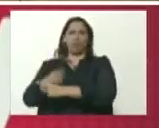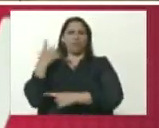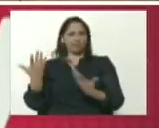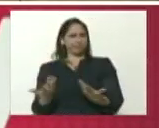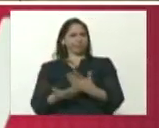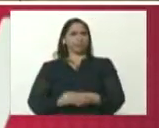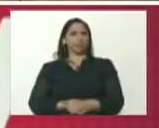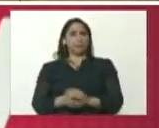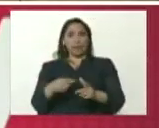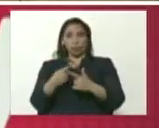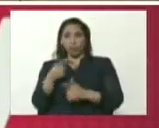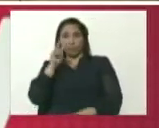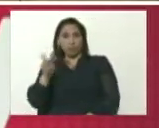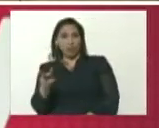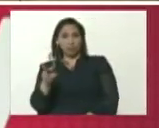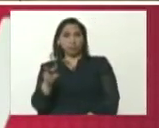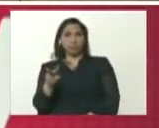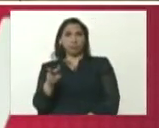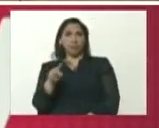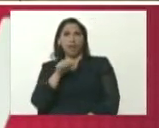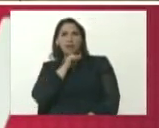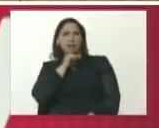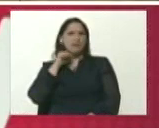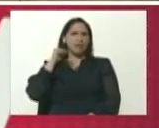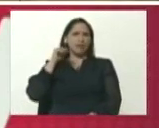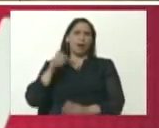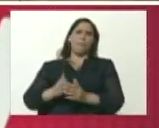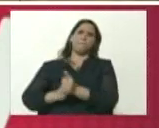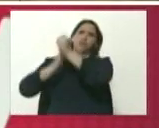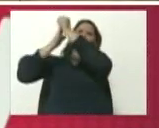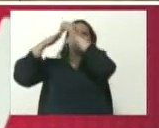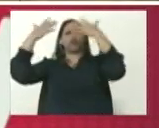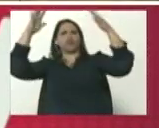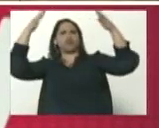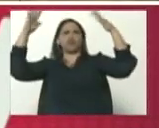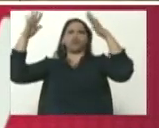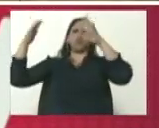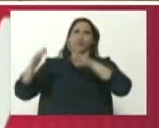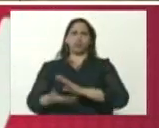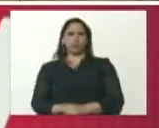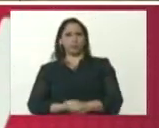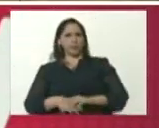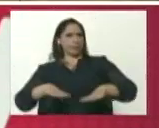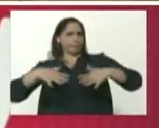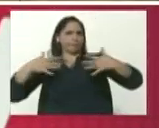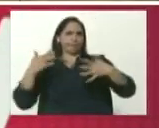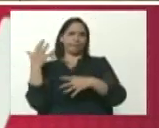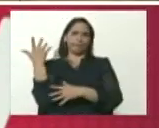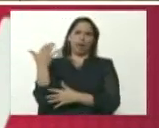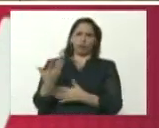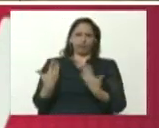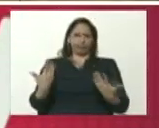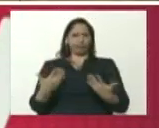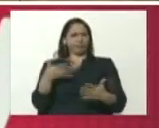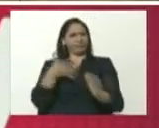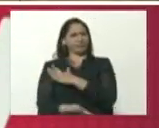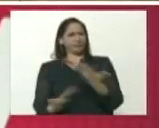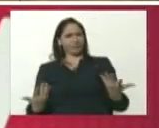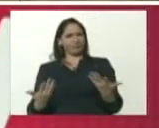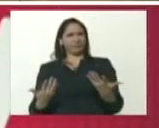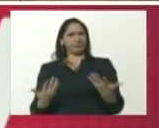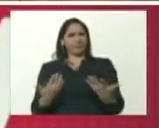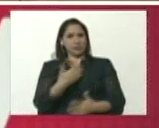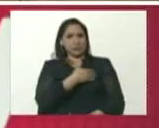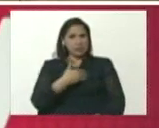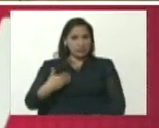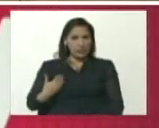ahí entonces ustedes ven a Ramos Alú levantándole la mano hoy. ¡Ay, tremenda mano, compadre! Si me vas a querer así,